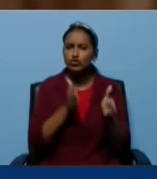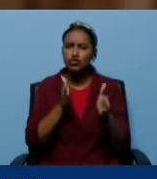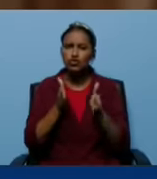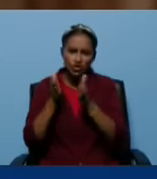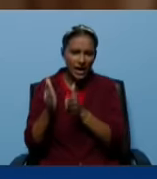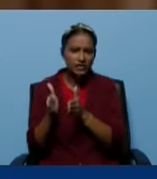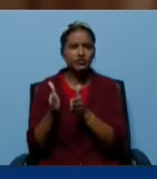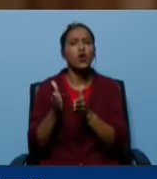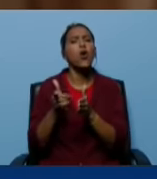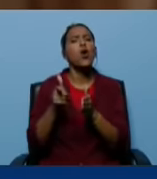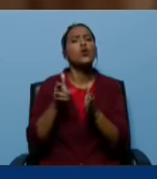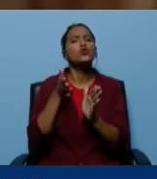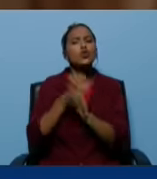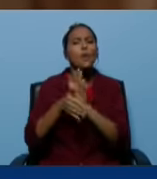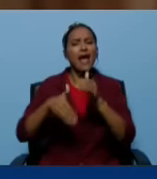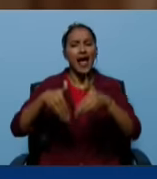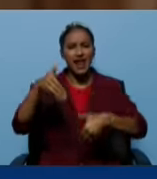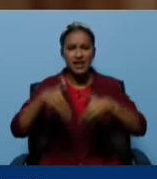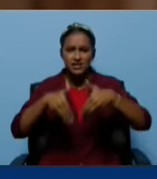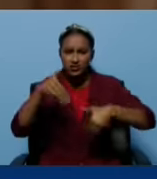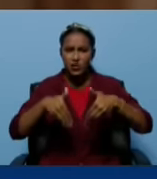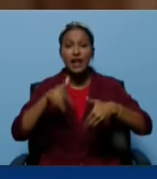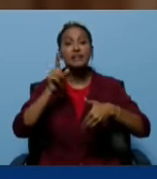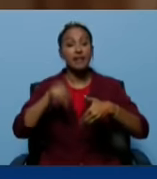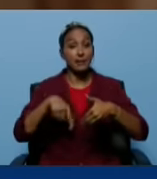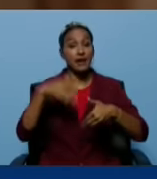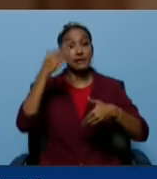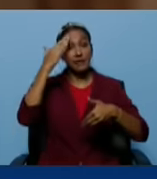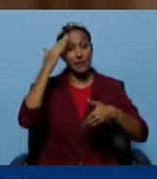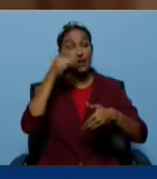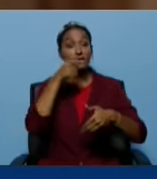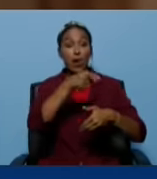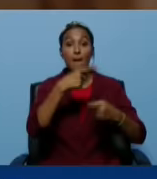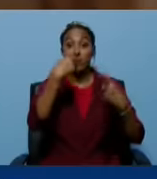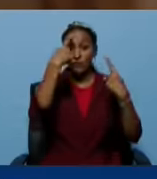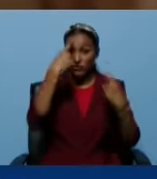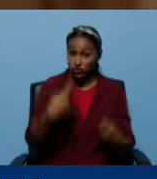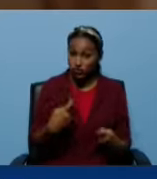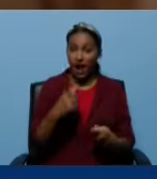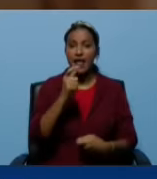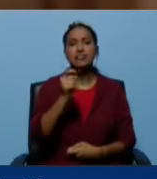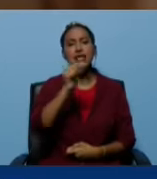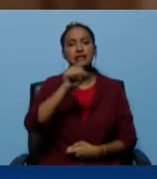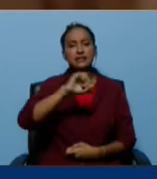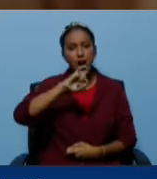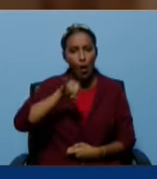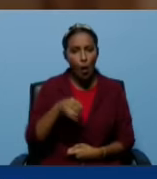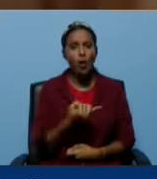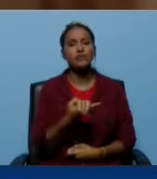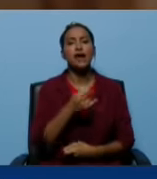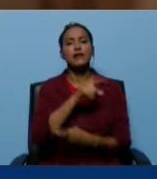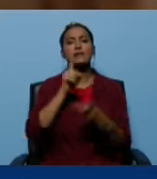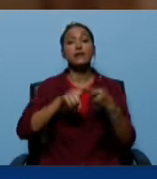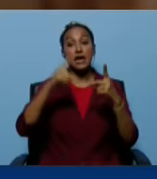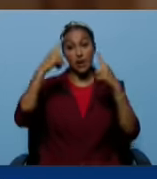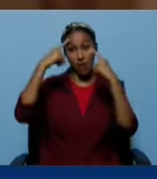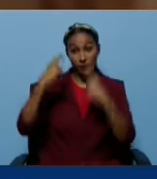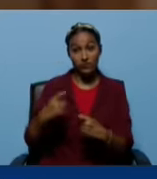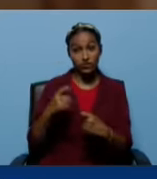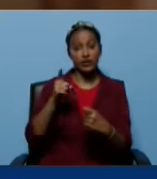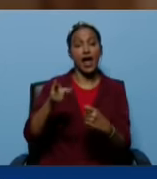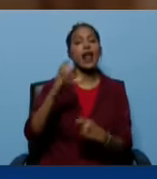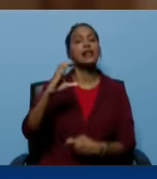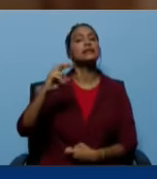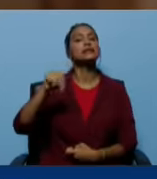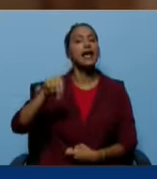electoral, las competencias que tiene tanto el Tribunal Supremo de Justicia, su sala electoral y las competencias del Consejo Nacional Electoral,